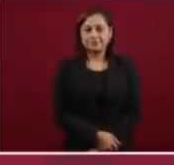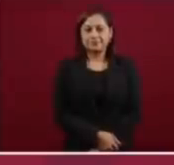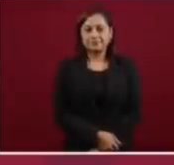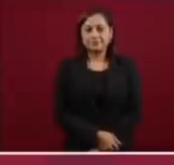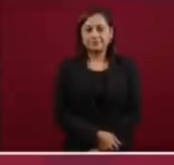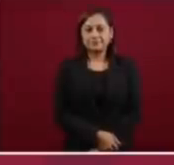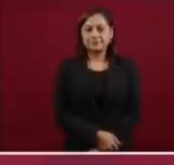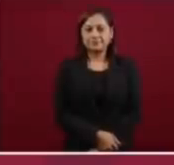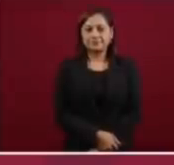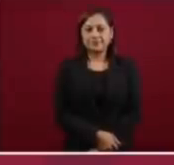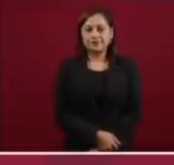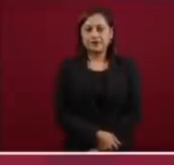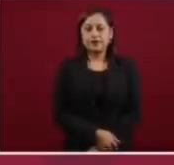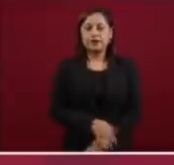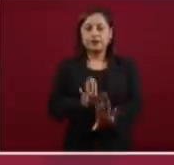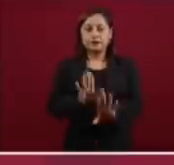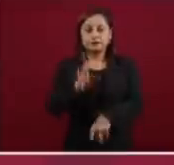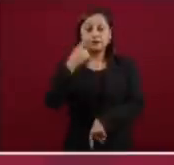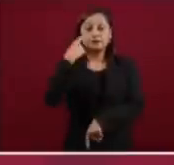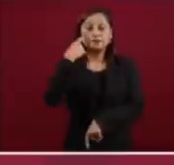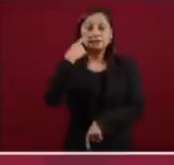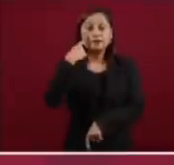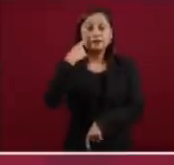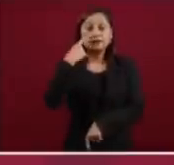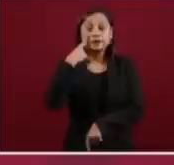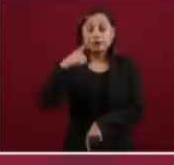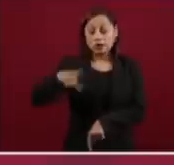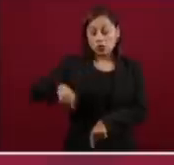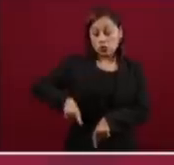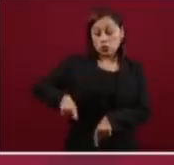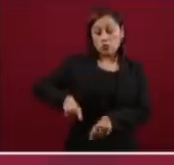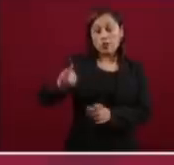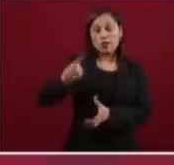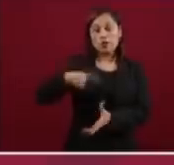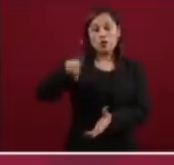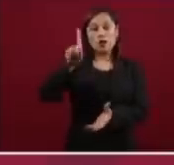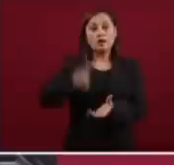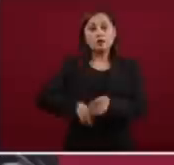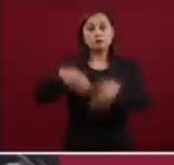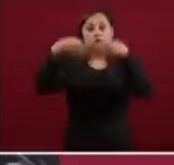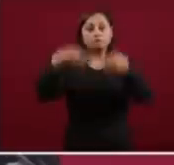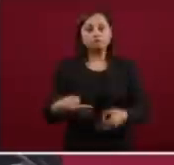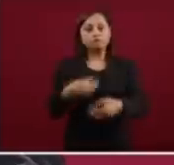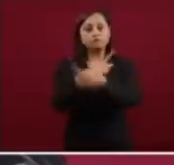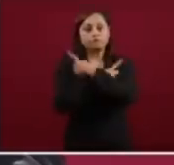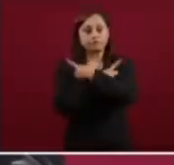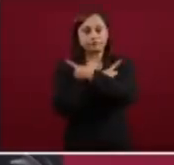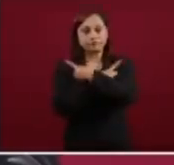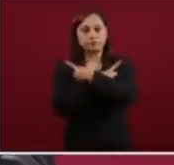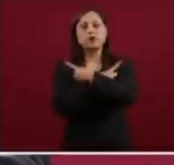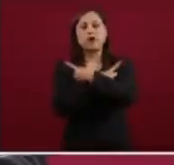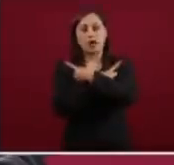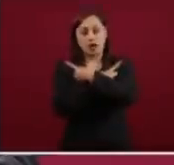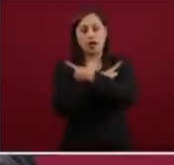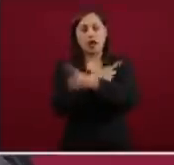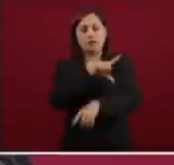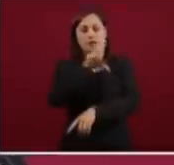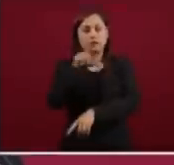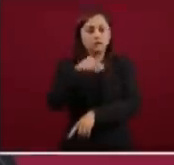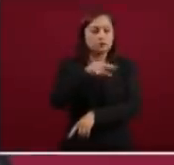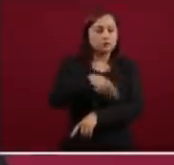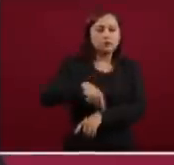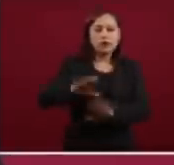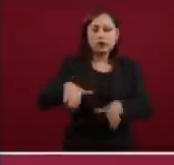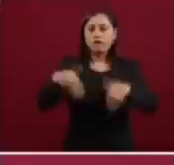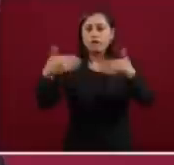si hay rectitud en el gobierno entonces sí se tiene autoridad moral para pedir